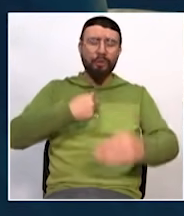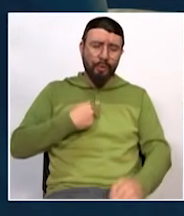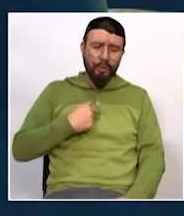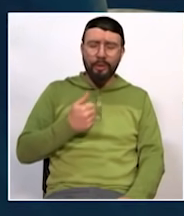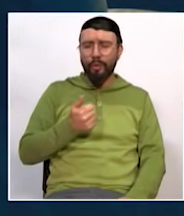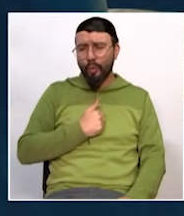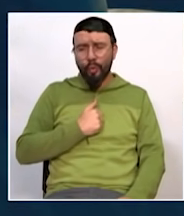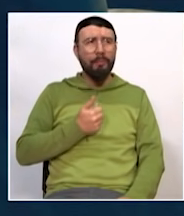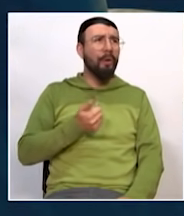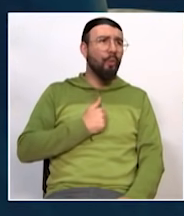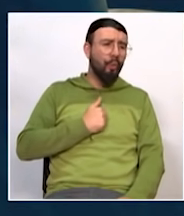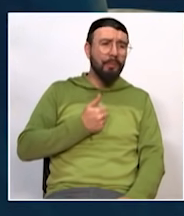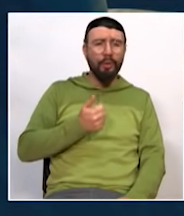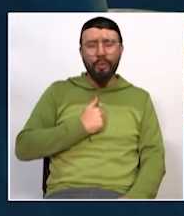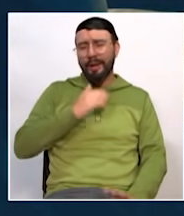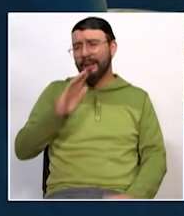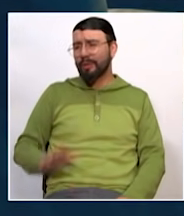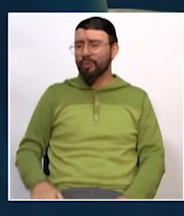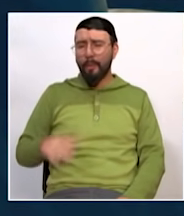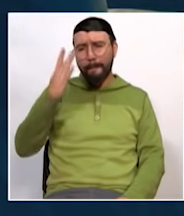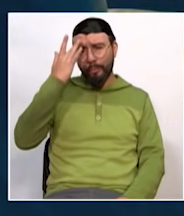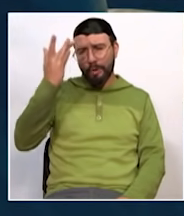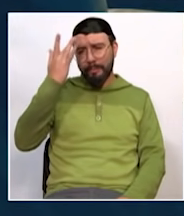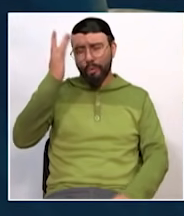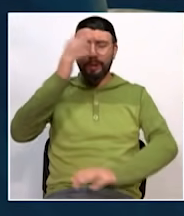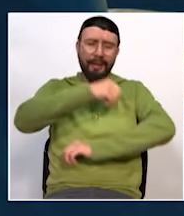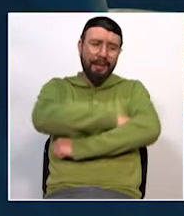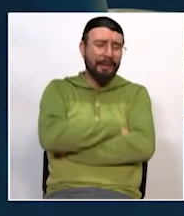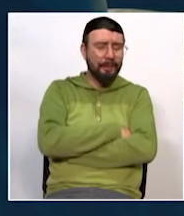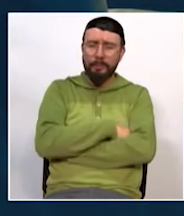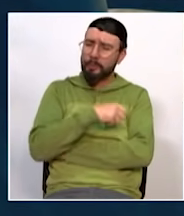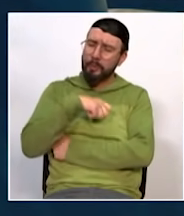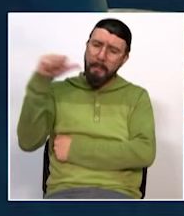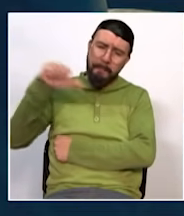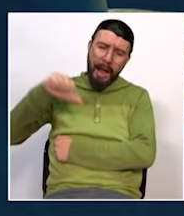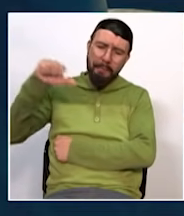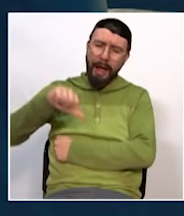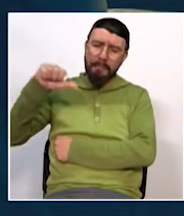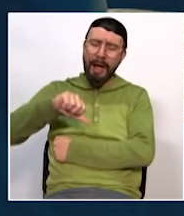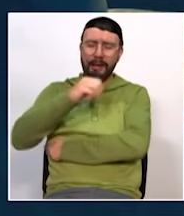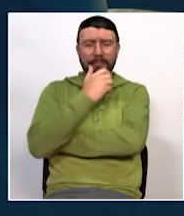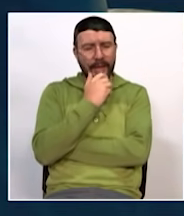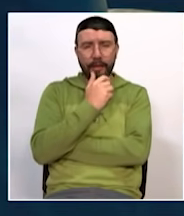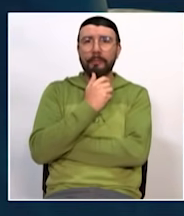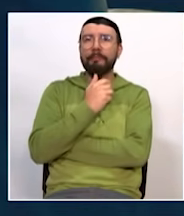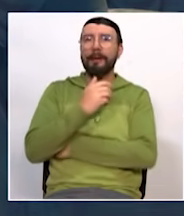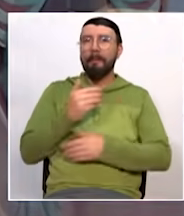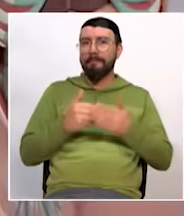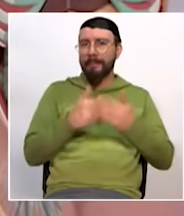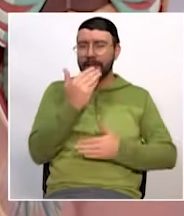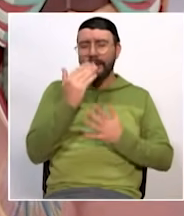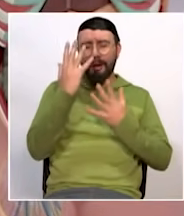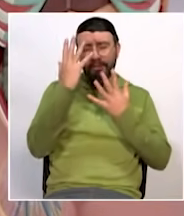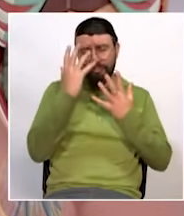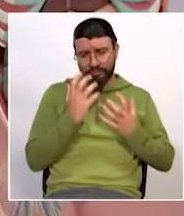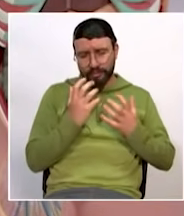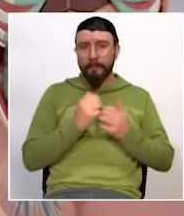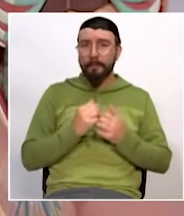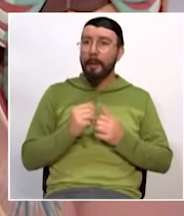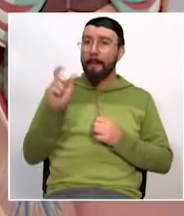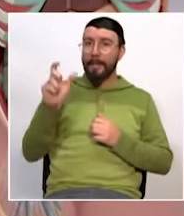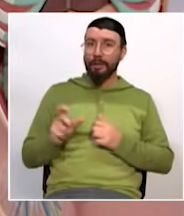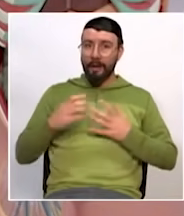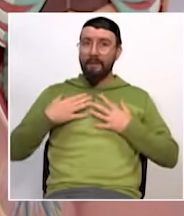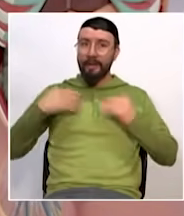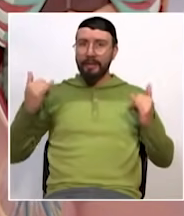porque no es esto porque dice aquello esa persona entra en fases depresivas la persona que es feliz vive el aquí y el